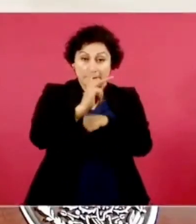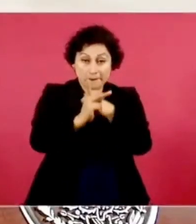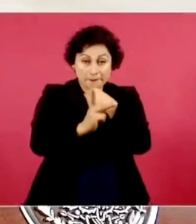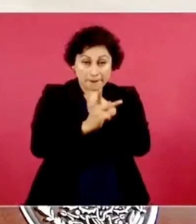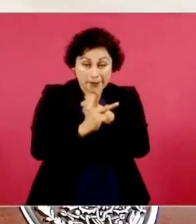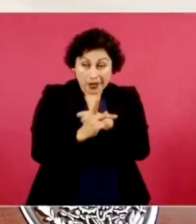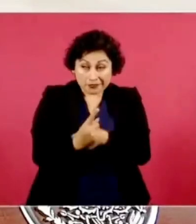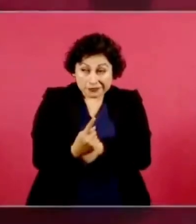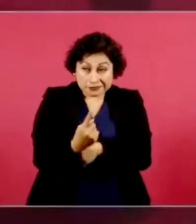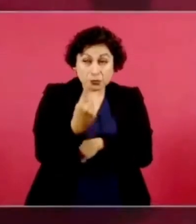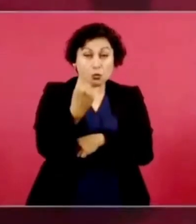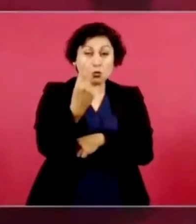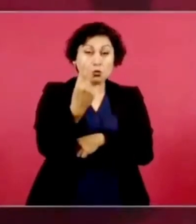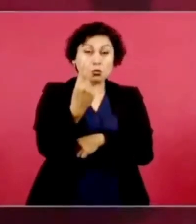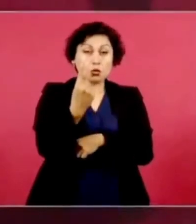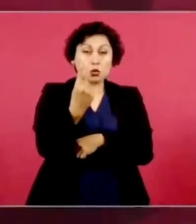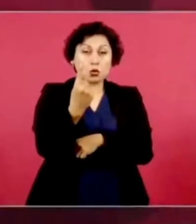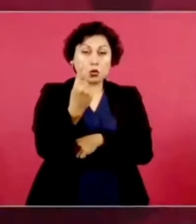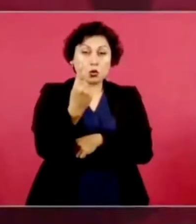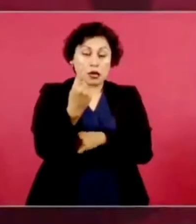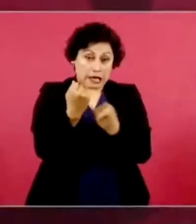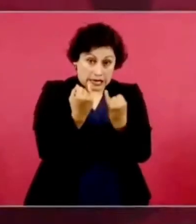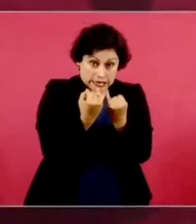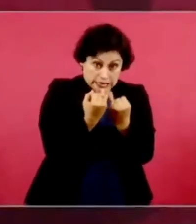que entregue,